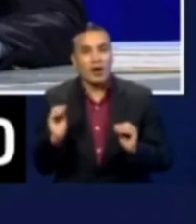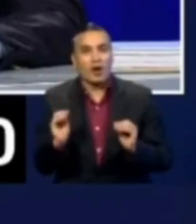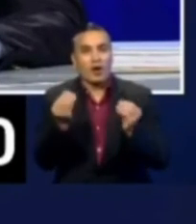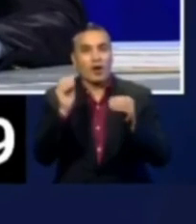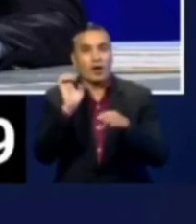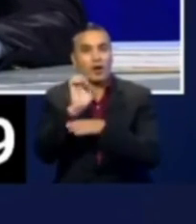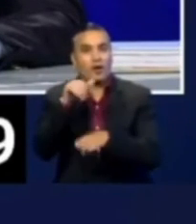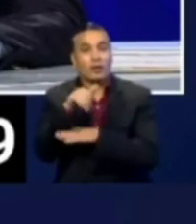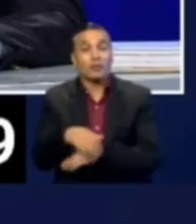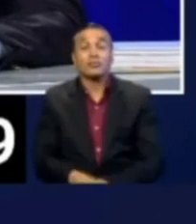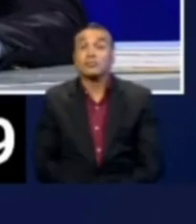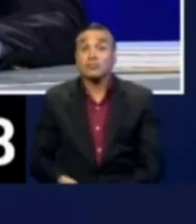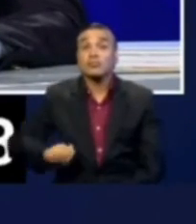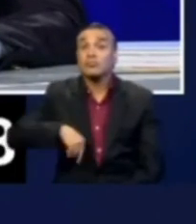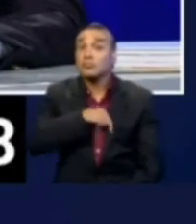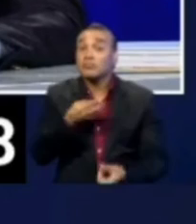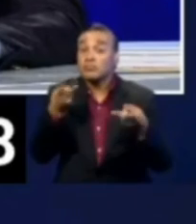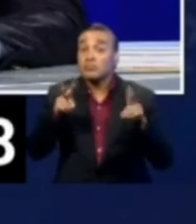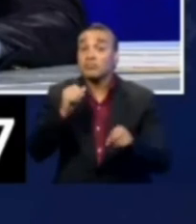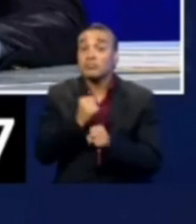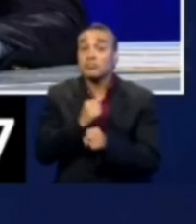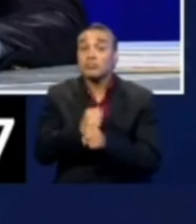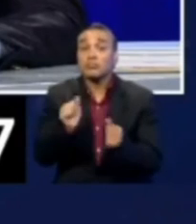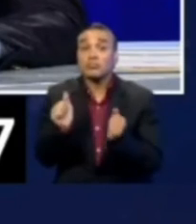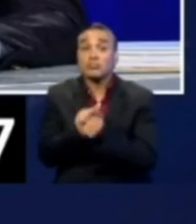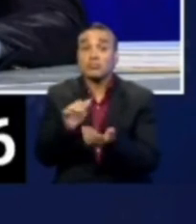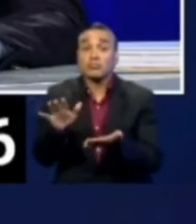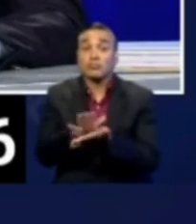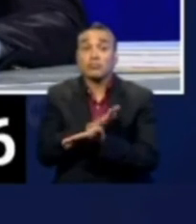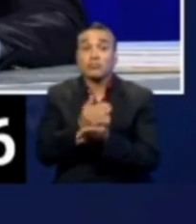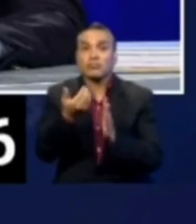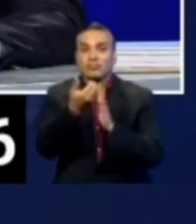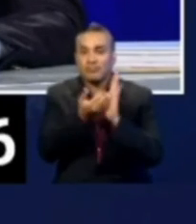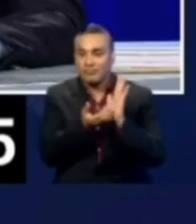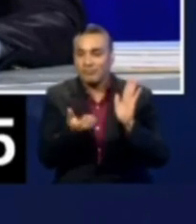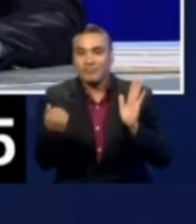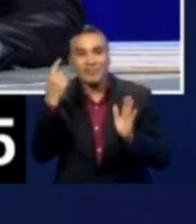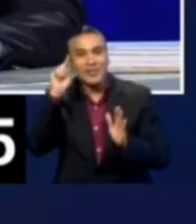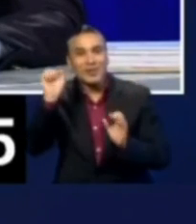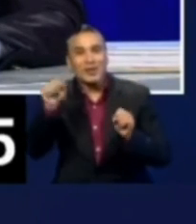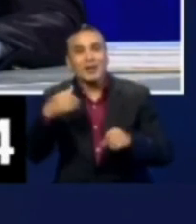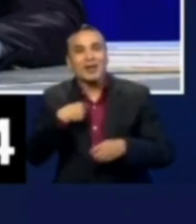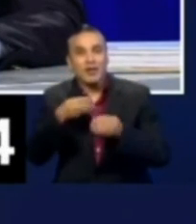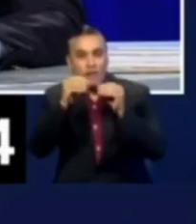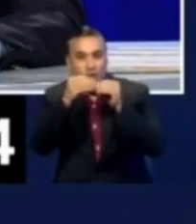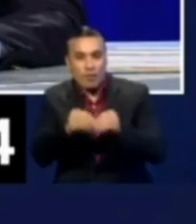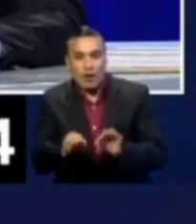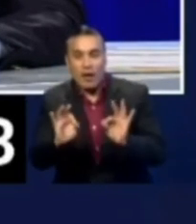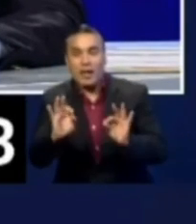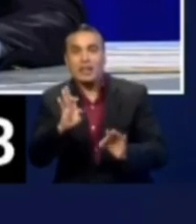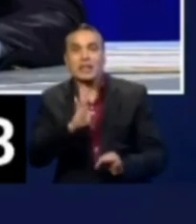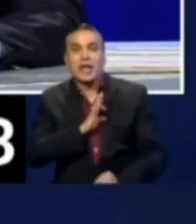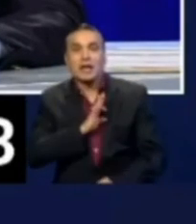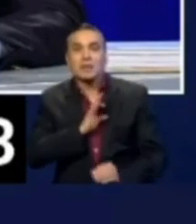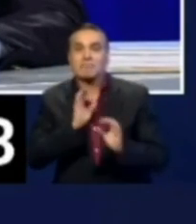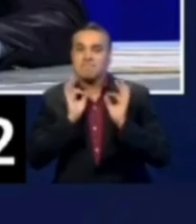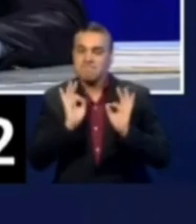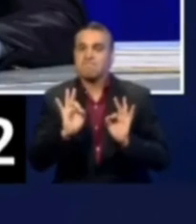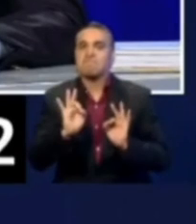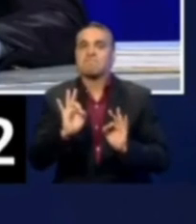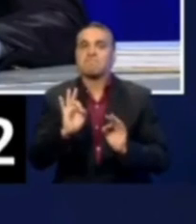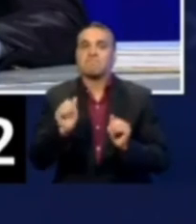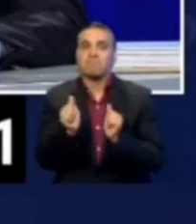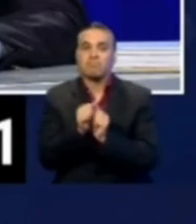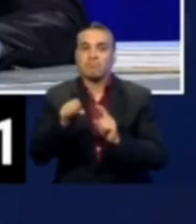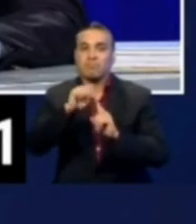ecuatorianos y vamos a trabajar también con las escuelas de los artesanos para poder tener formación técnica aplicada con